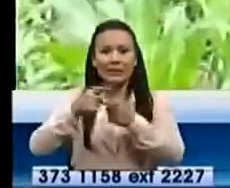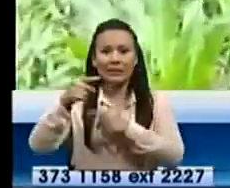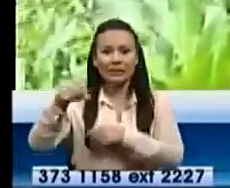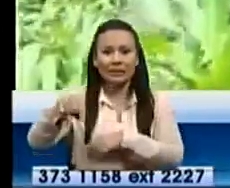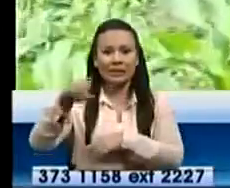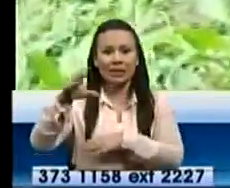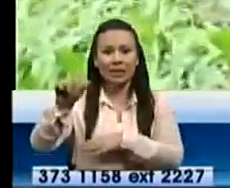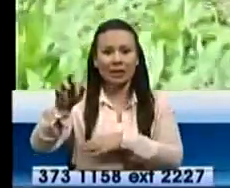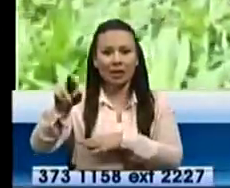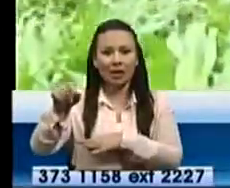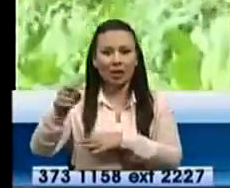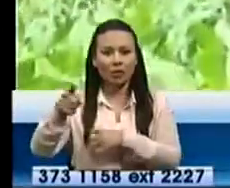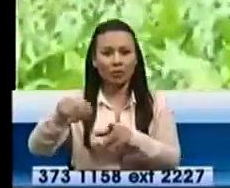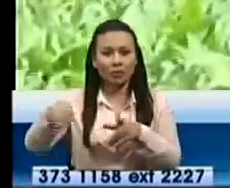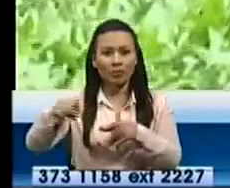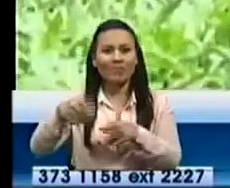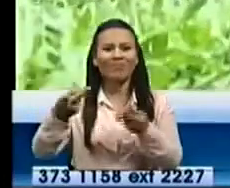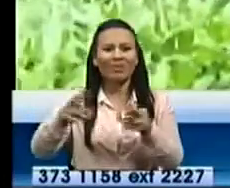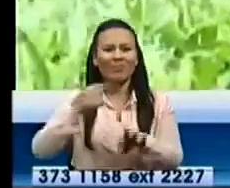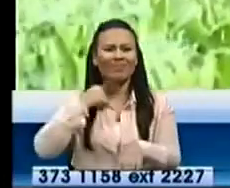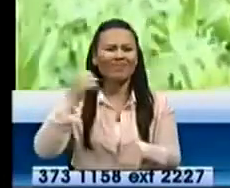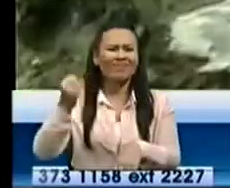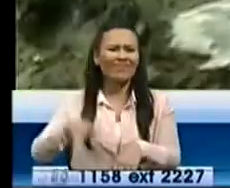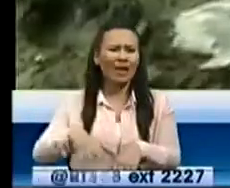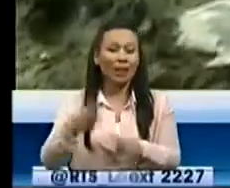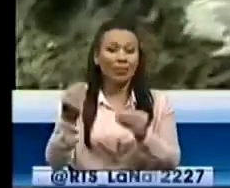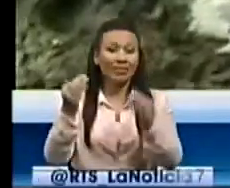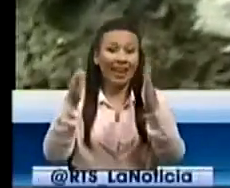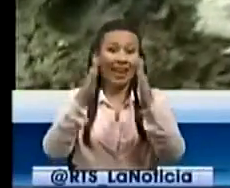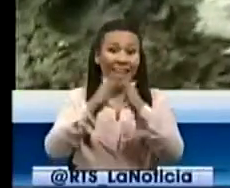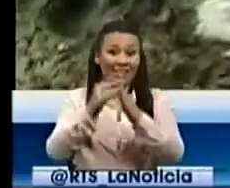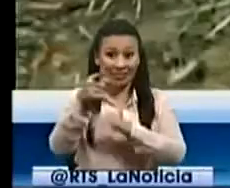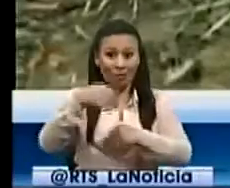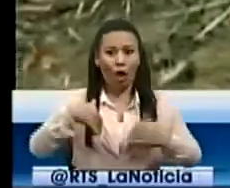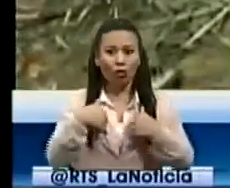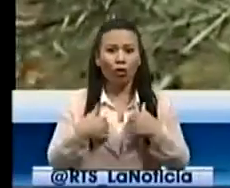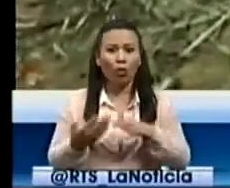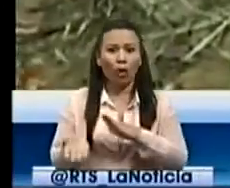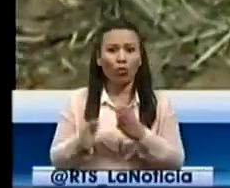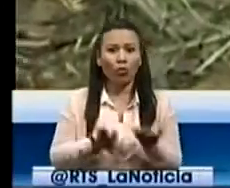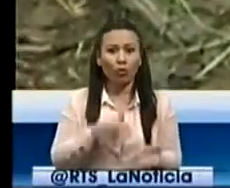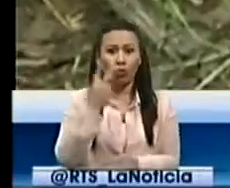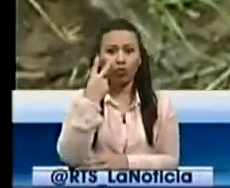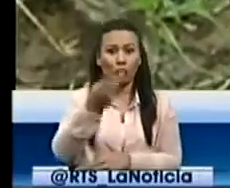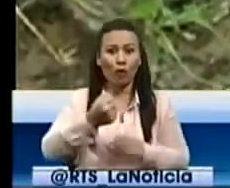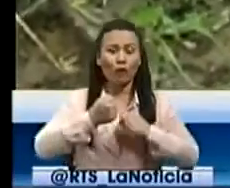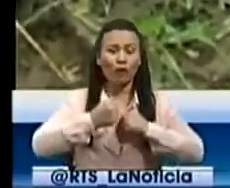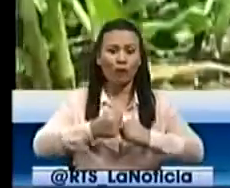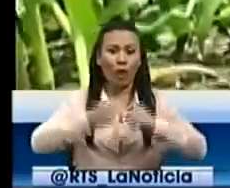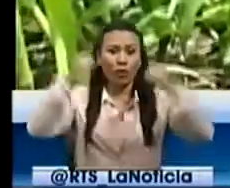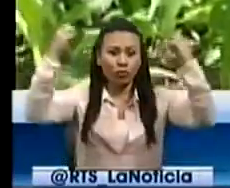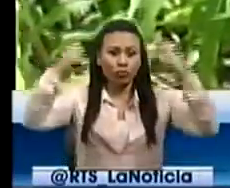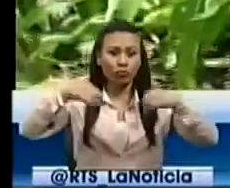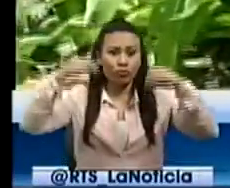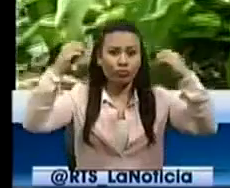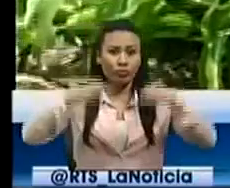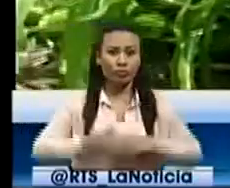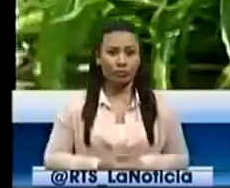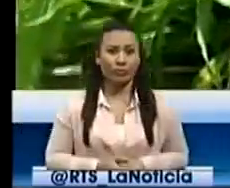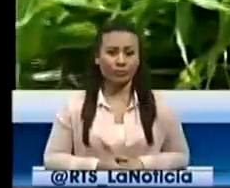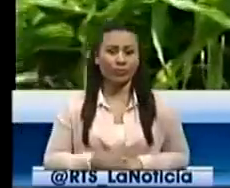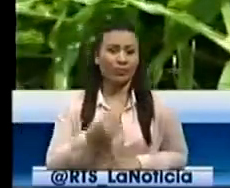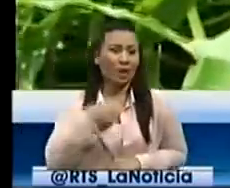más perjudicados, con pérdidas de viviendas y cultivos y hasta animales muertos tras el fuerte aguacero. Yo calculo